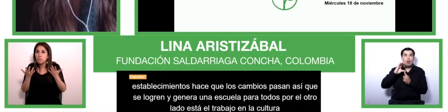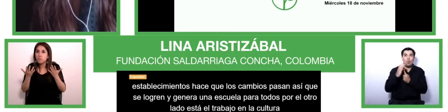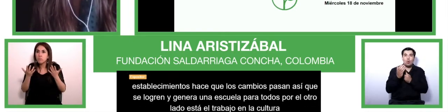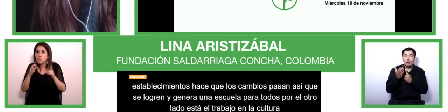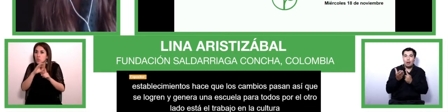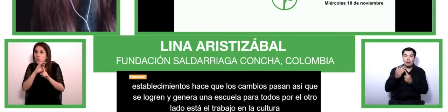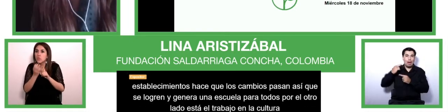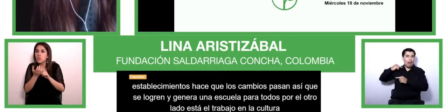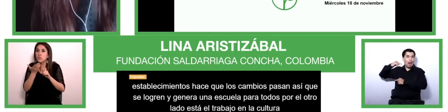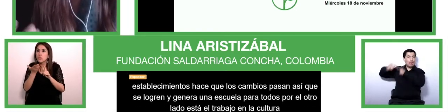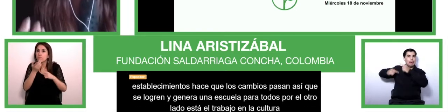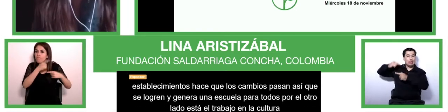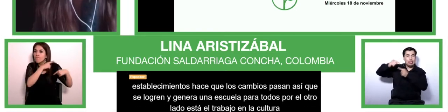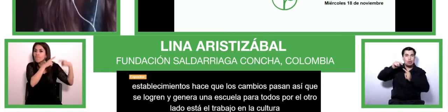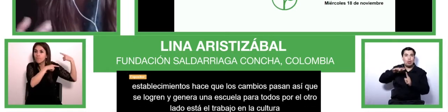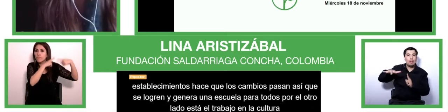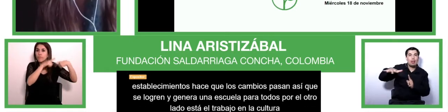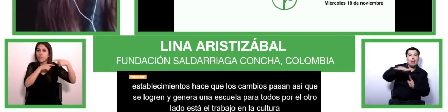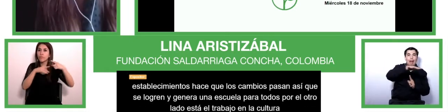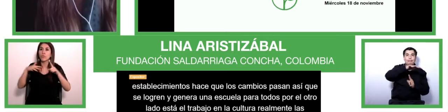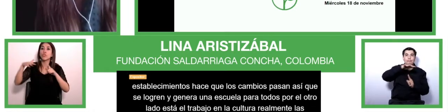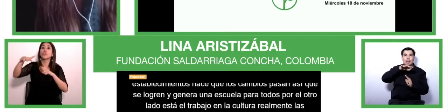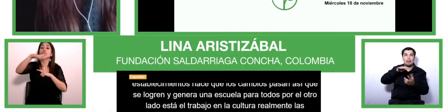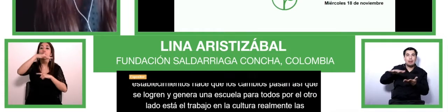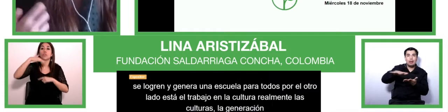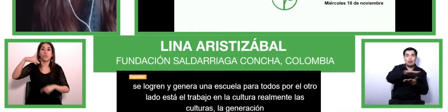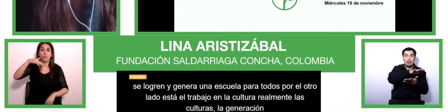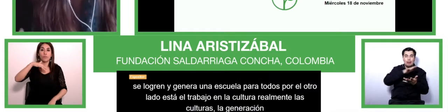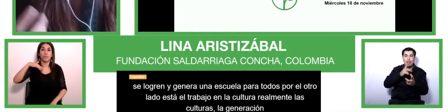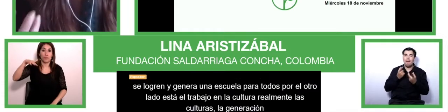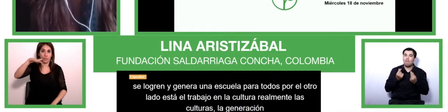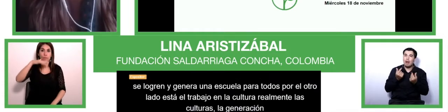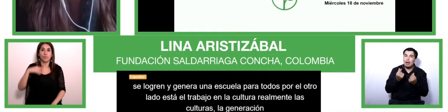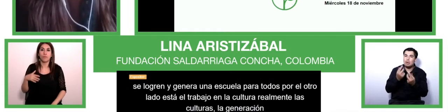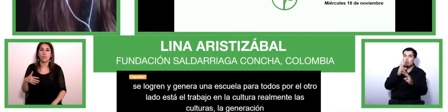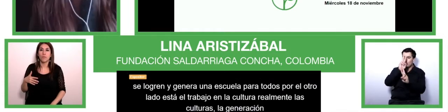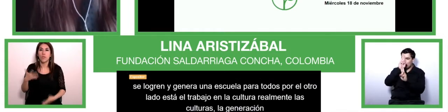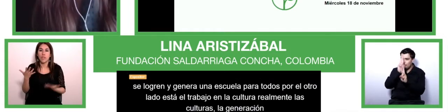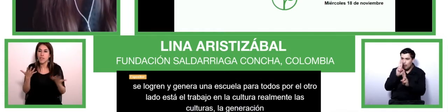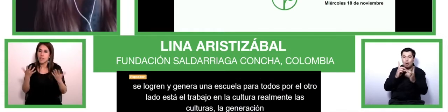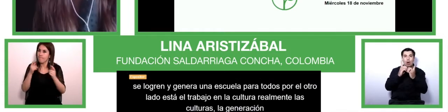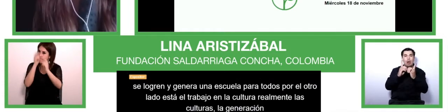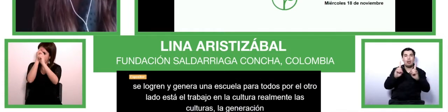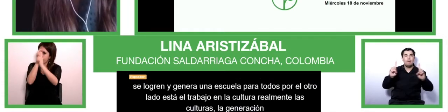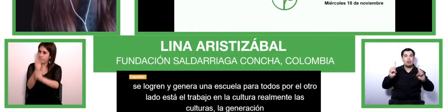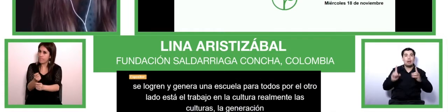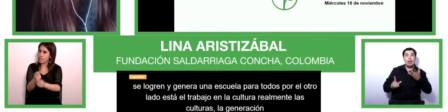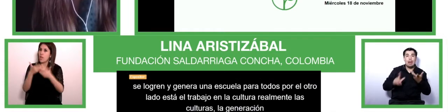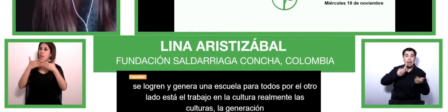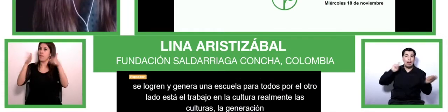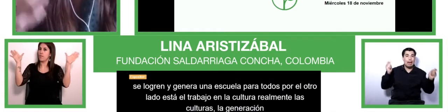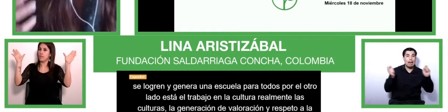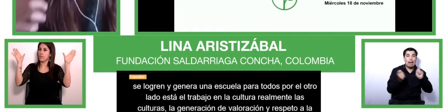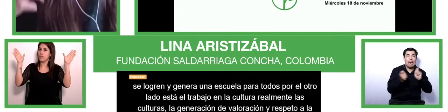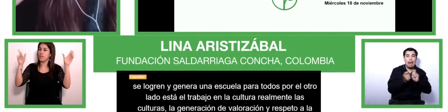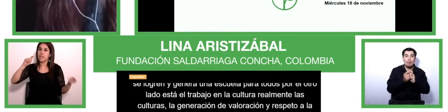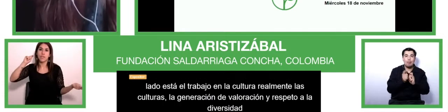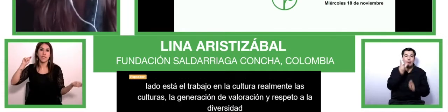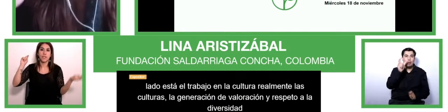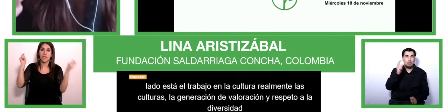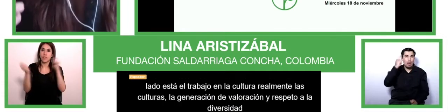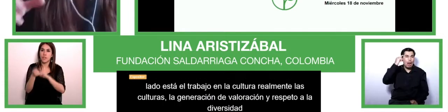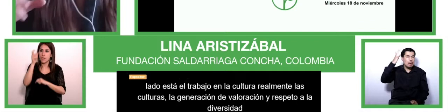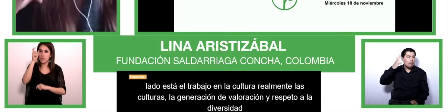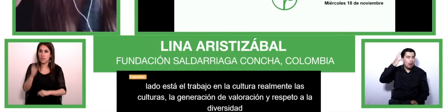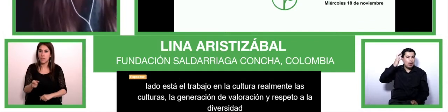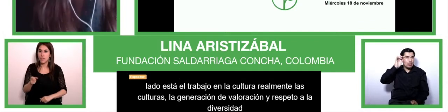Realmente las culturas, la generación de ambientes de valoración y respeto a la diversidad, el cambio de